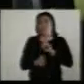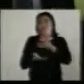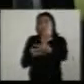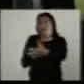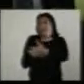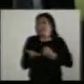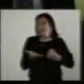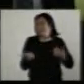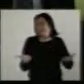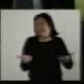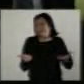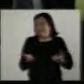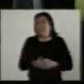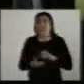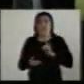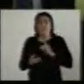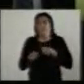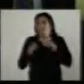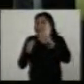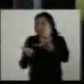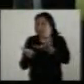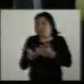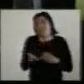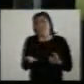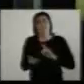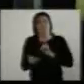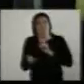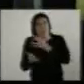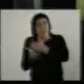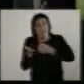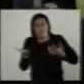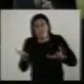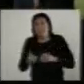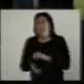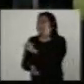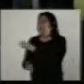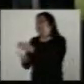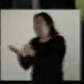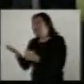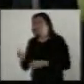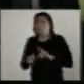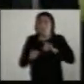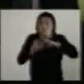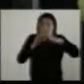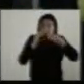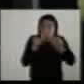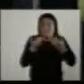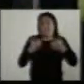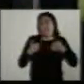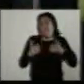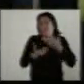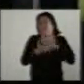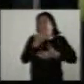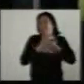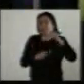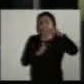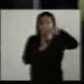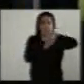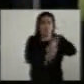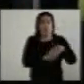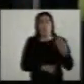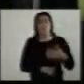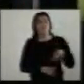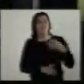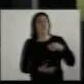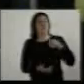discapacidad, no quite, ¿no es cierto? Claro. O sea, si no les da, por lo menos que no les quite. Eso y es... para una familia que tiene a alguien con discapacidad severa, hay